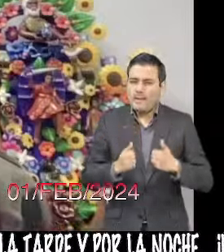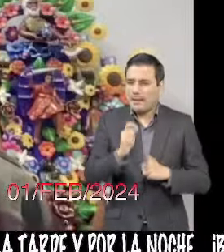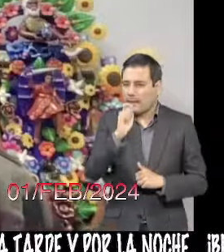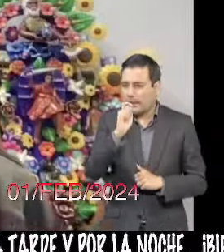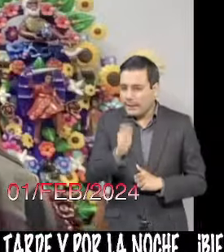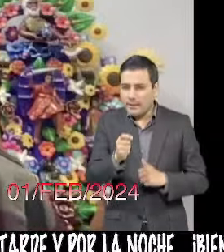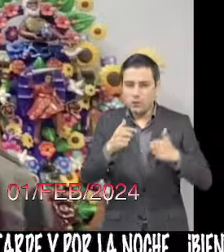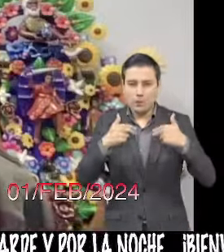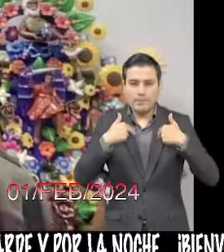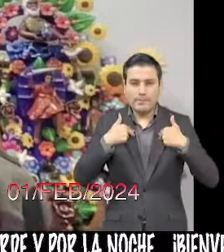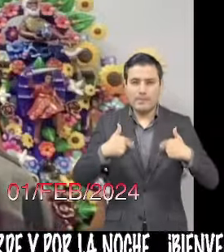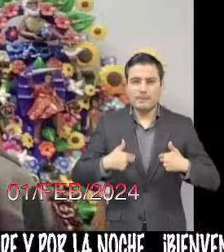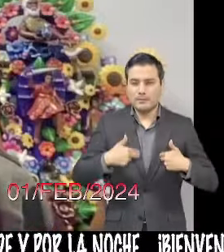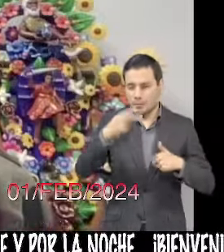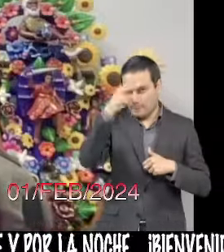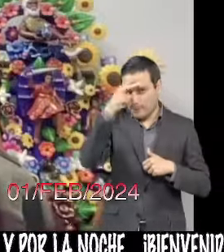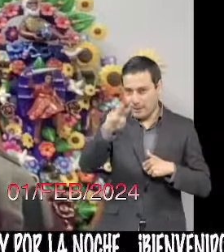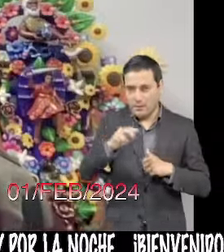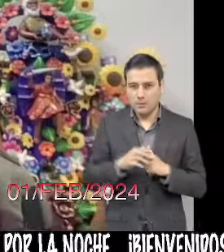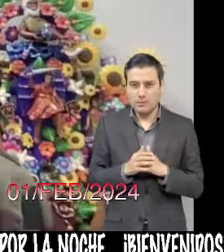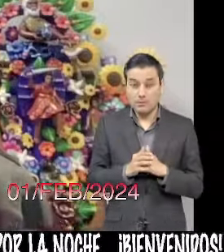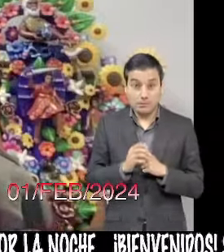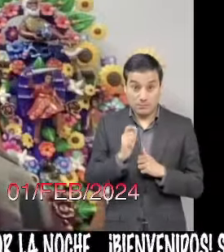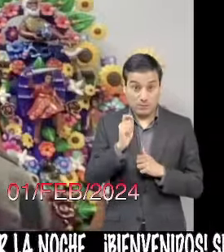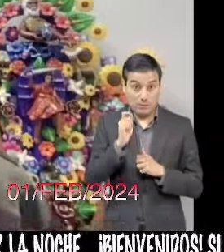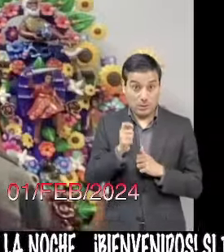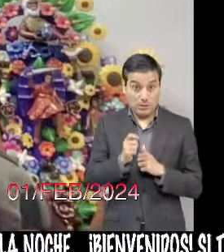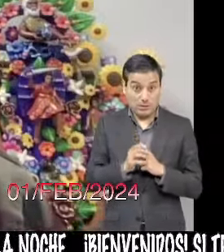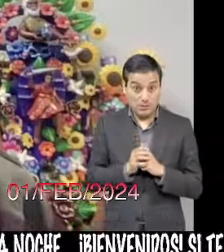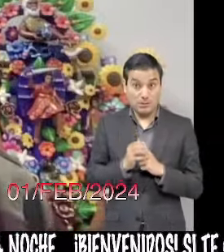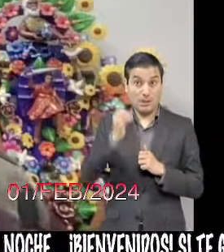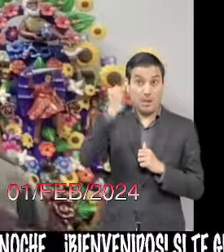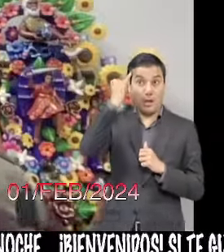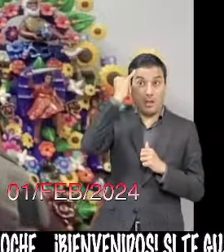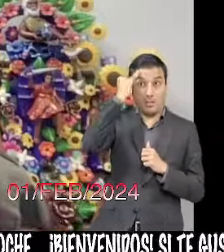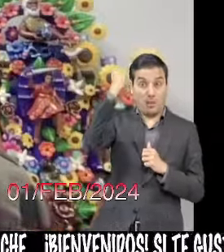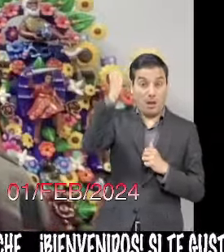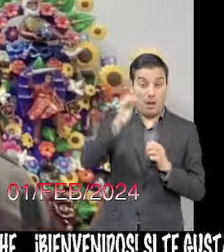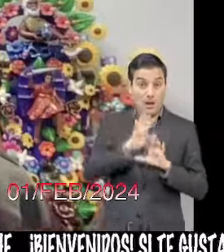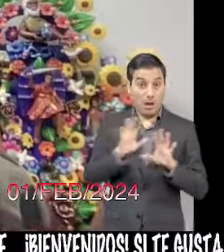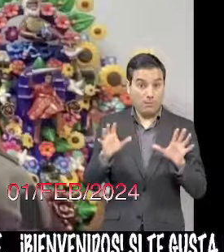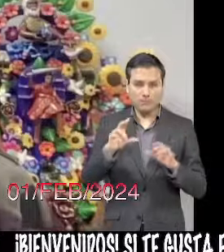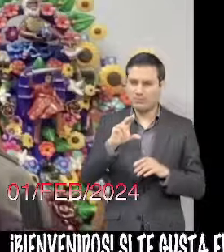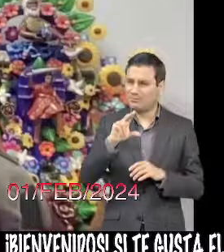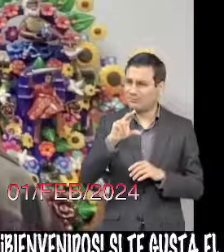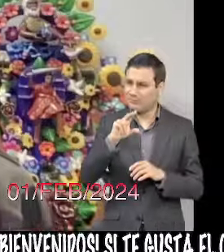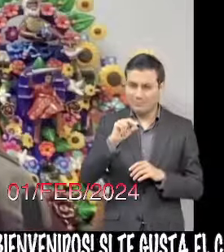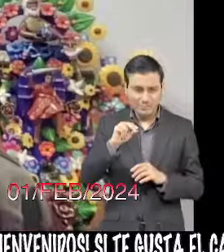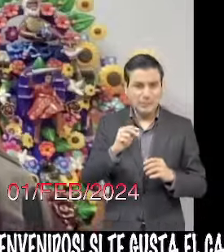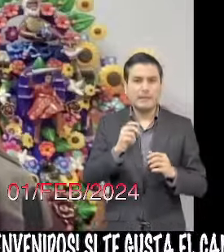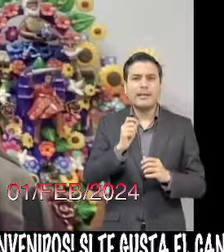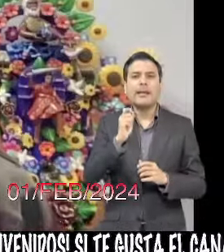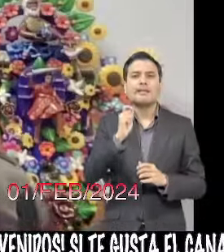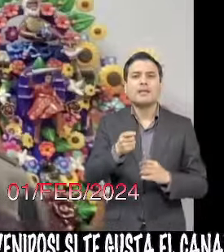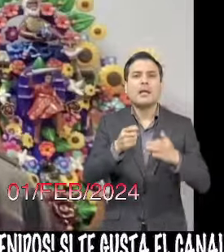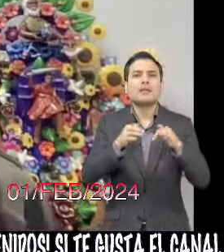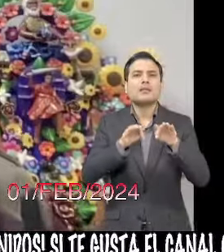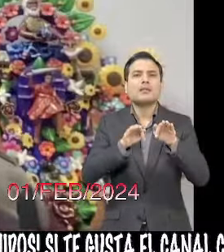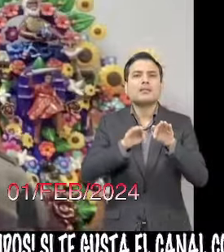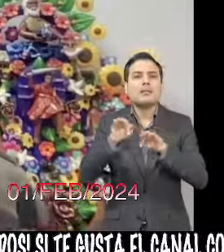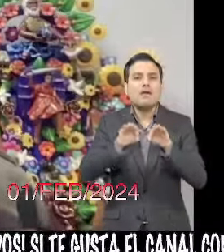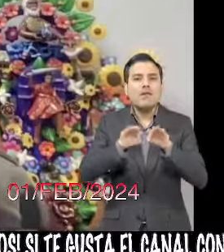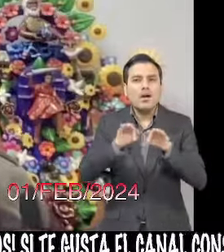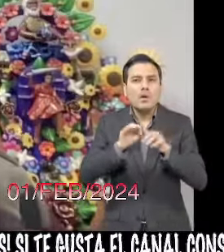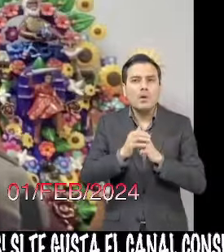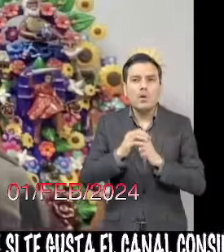más allá de una simple ideología, sino que es una práctica que se ha llevado al gobierno y se